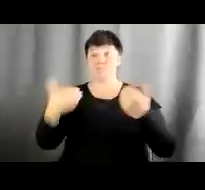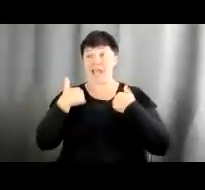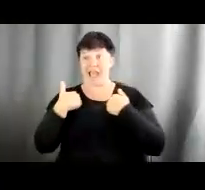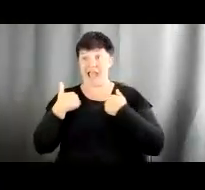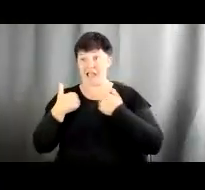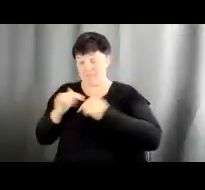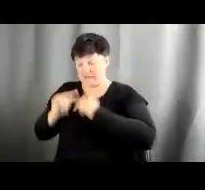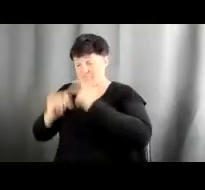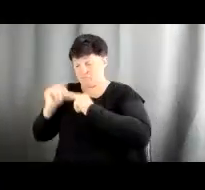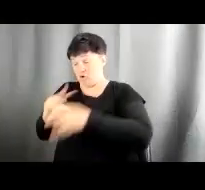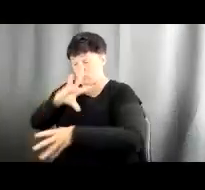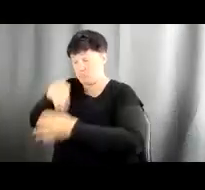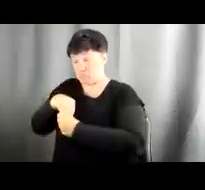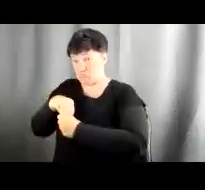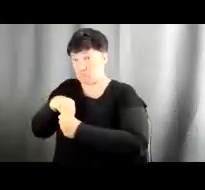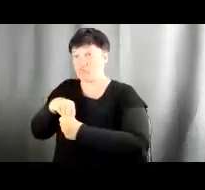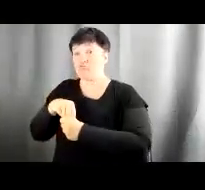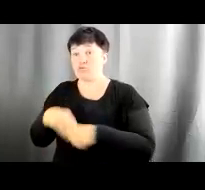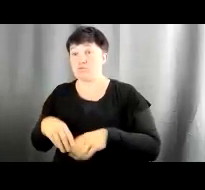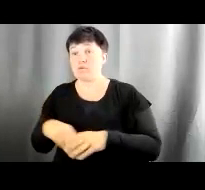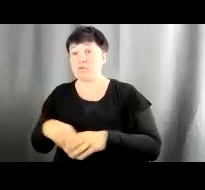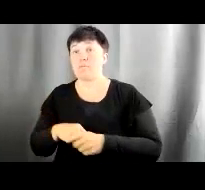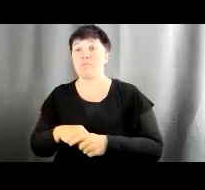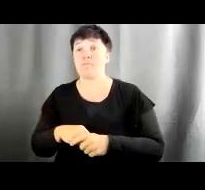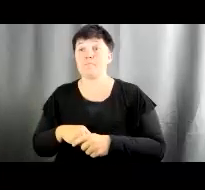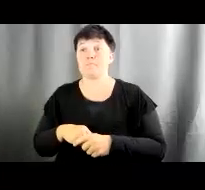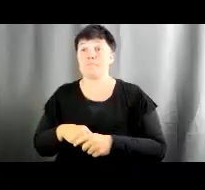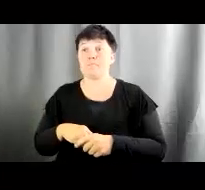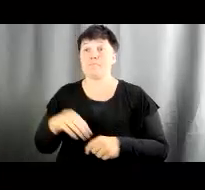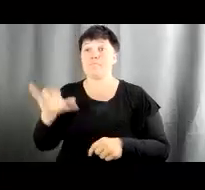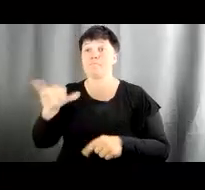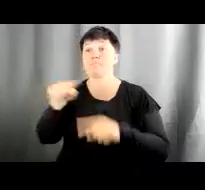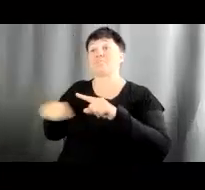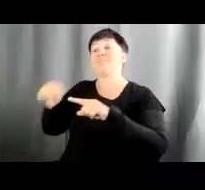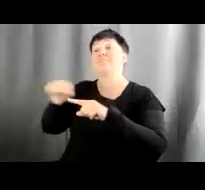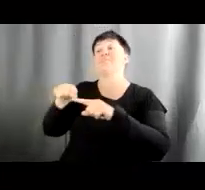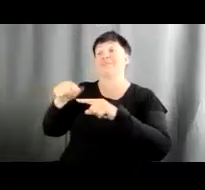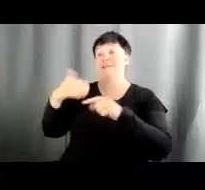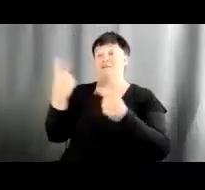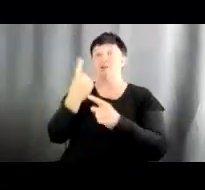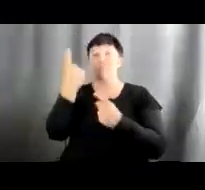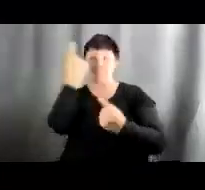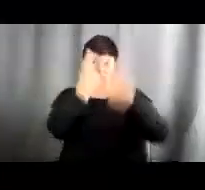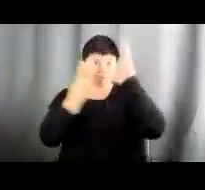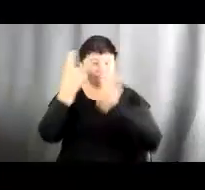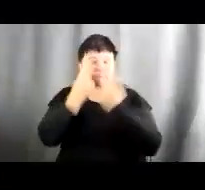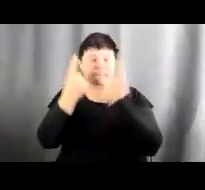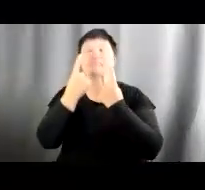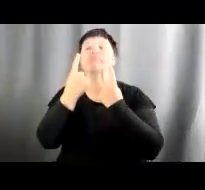Mona. Pero solo es algo para tomar en cuenta a la hora de la agregación espacial.